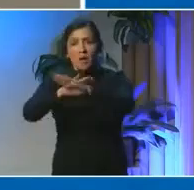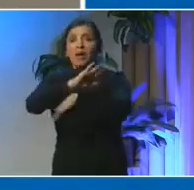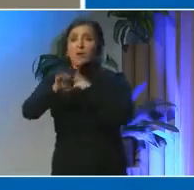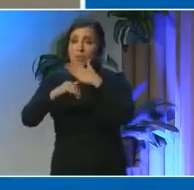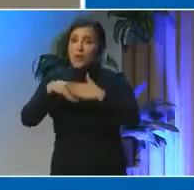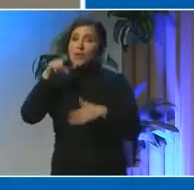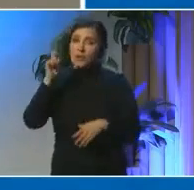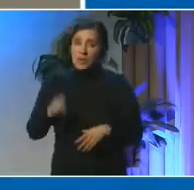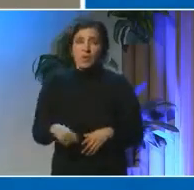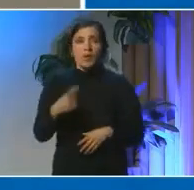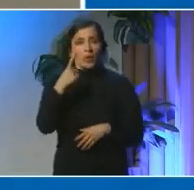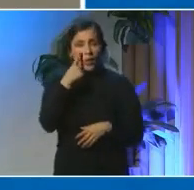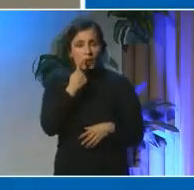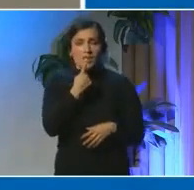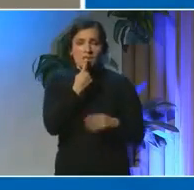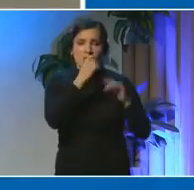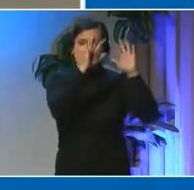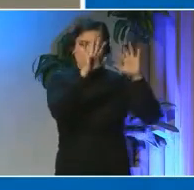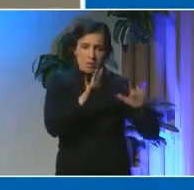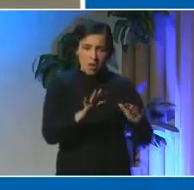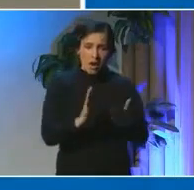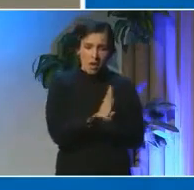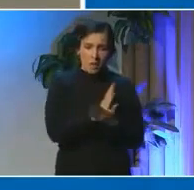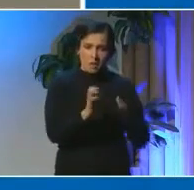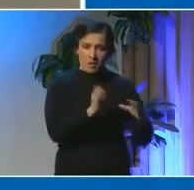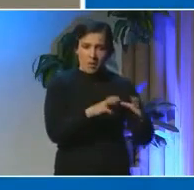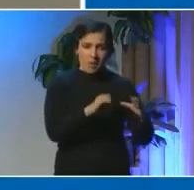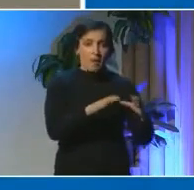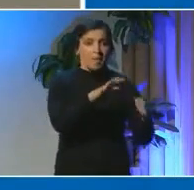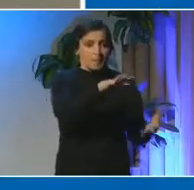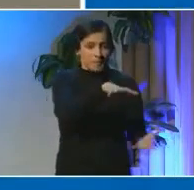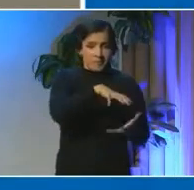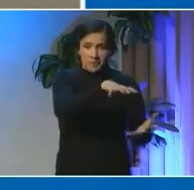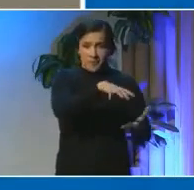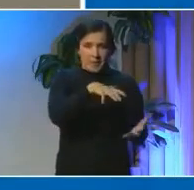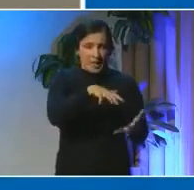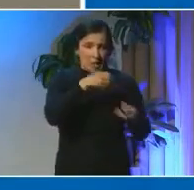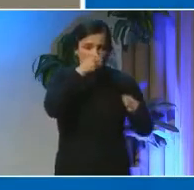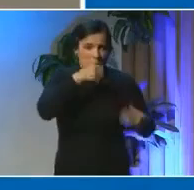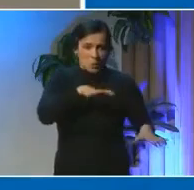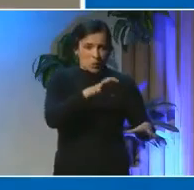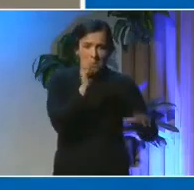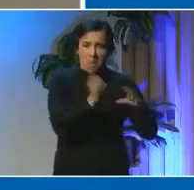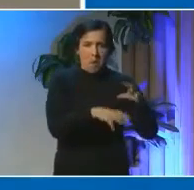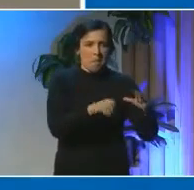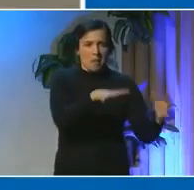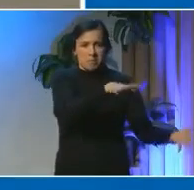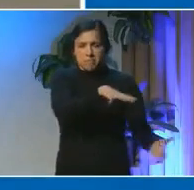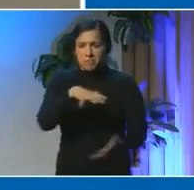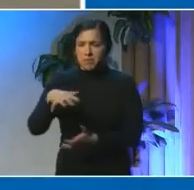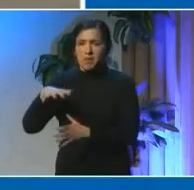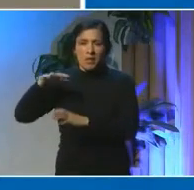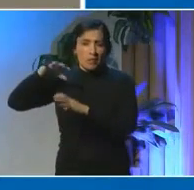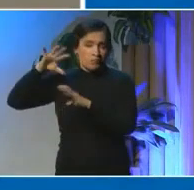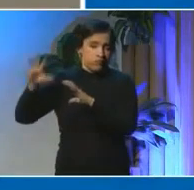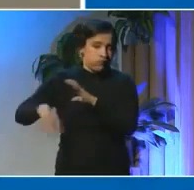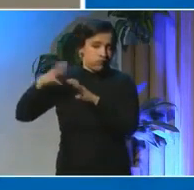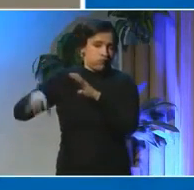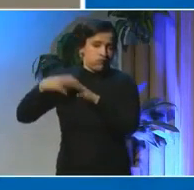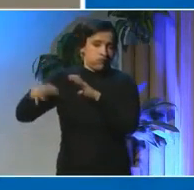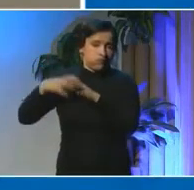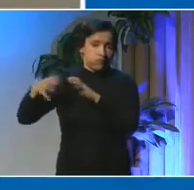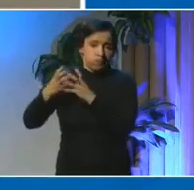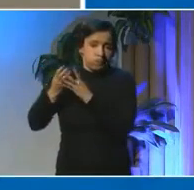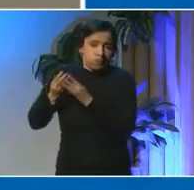fuente de entregar el vidrio para después poder pulverizar ese vidrio y entregarlo en un proceso que también es importante para nosotros Porque el